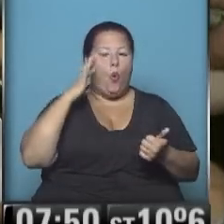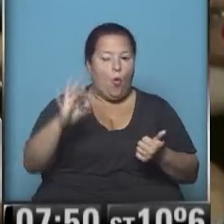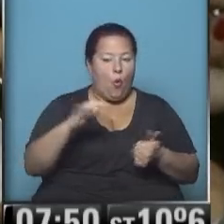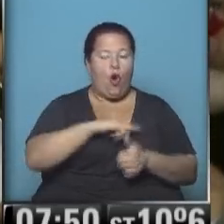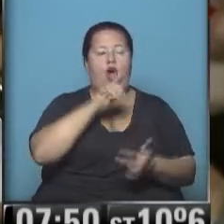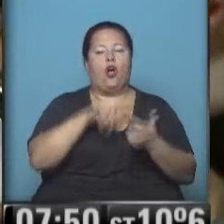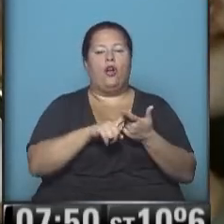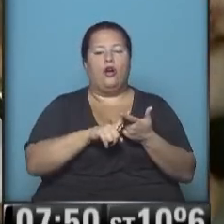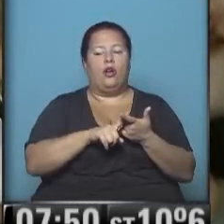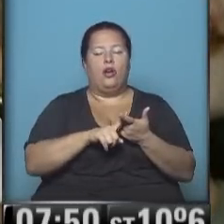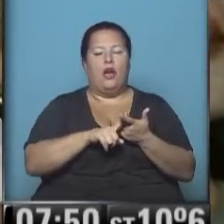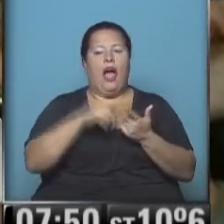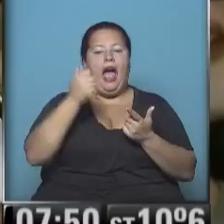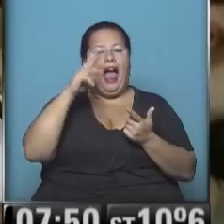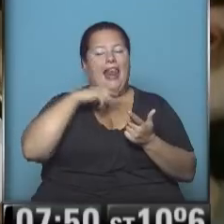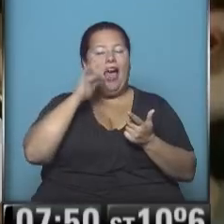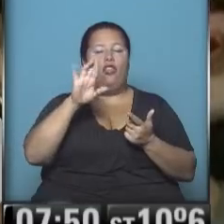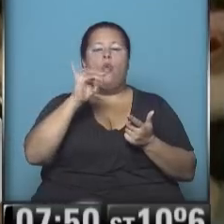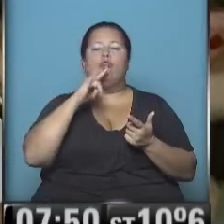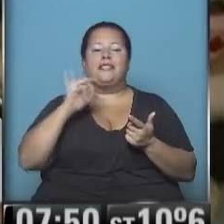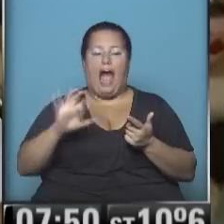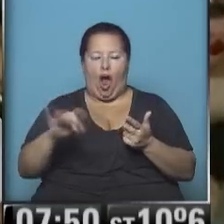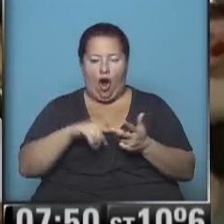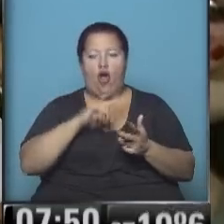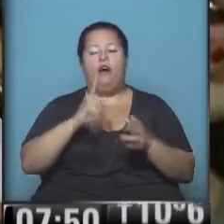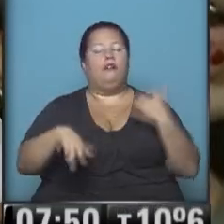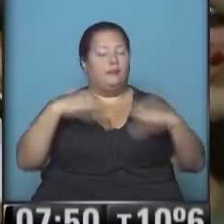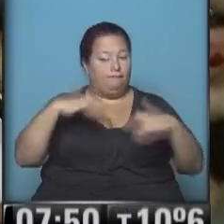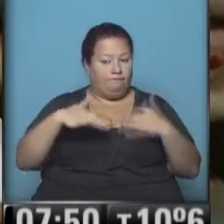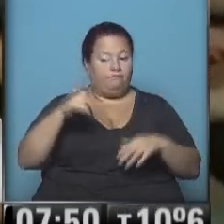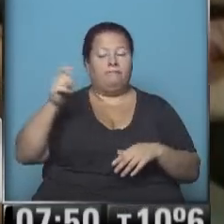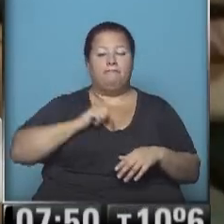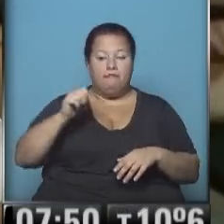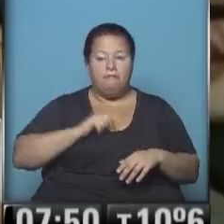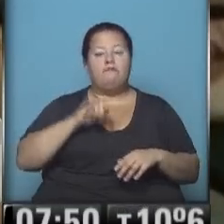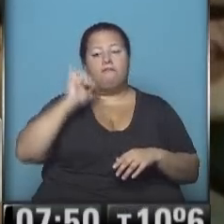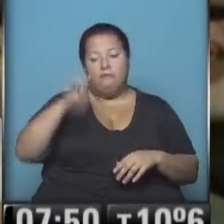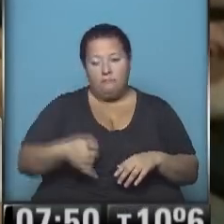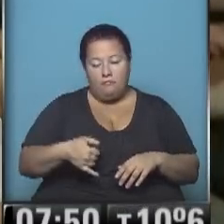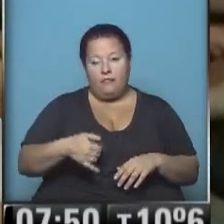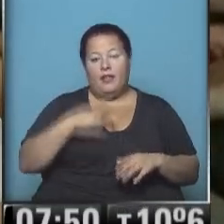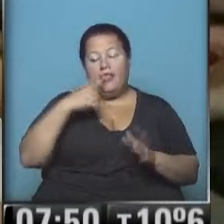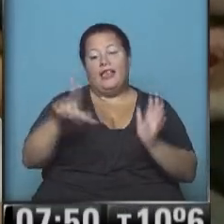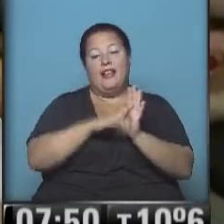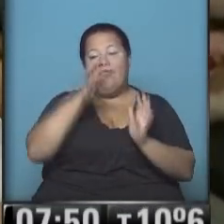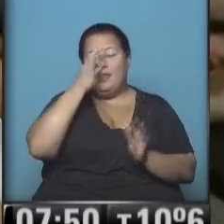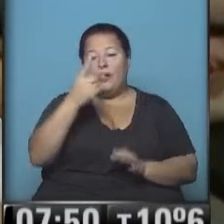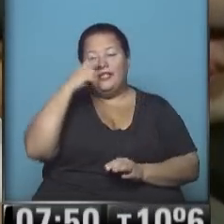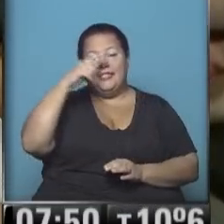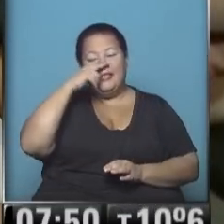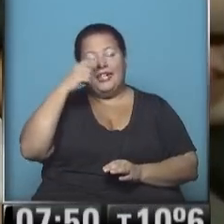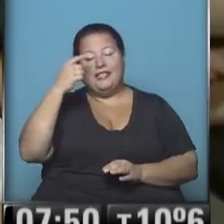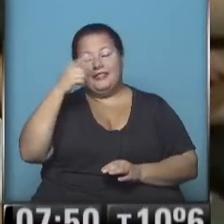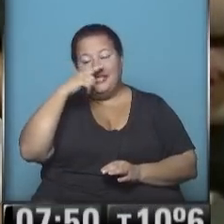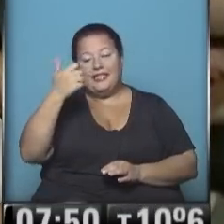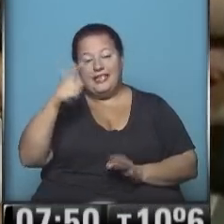Ginkis y para Alejandro Bursaco. Inmediatamente la Cancillería procedió, como dice la ley 24.767,